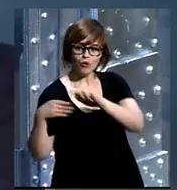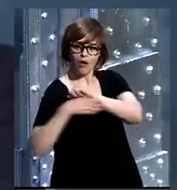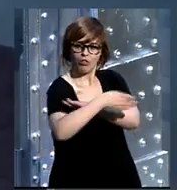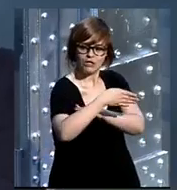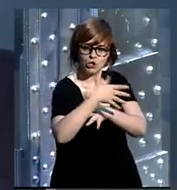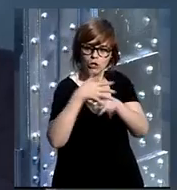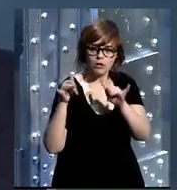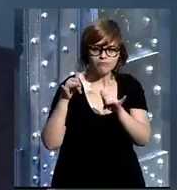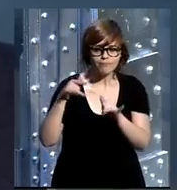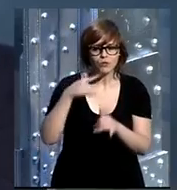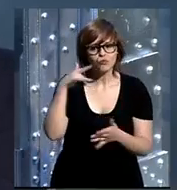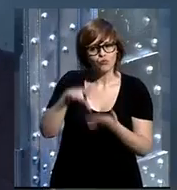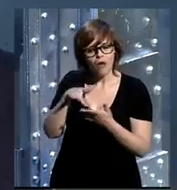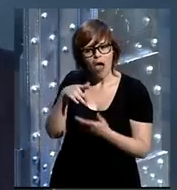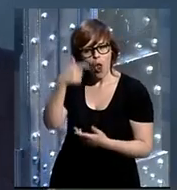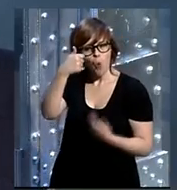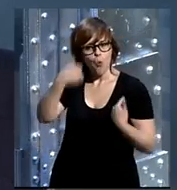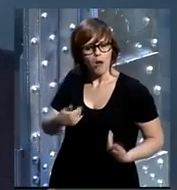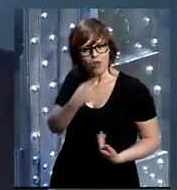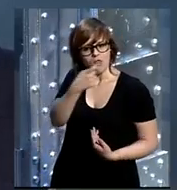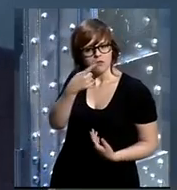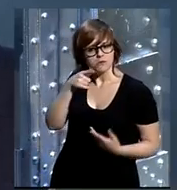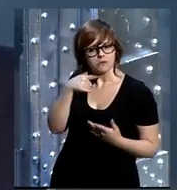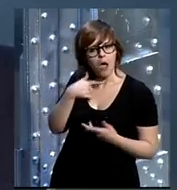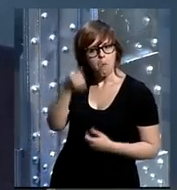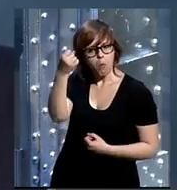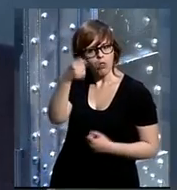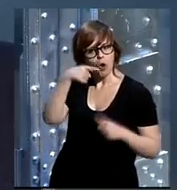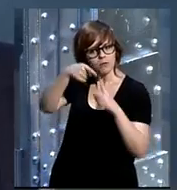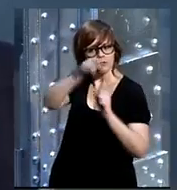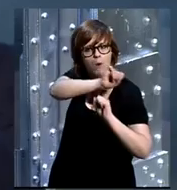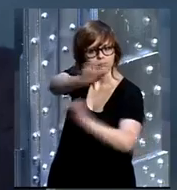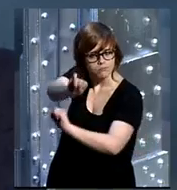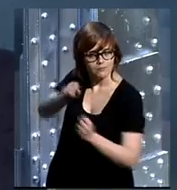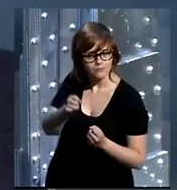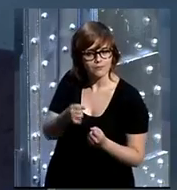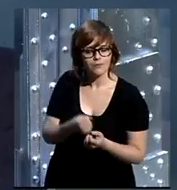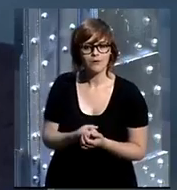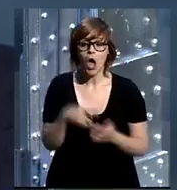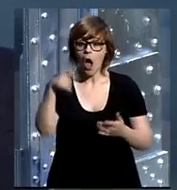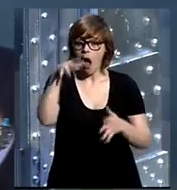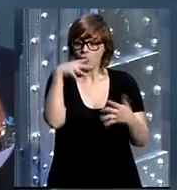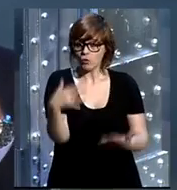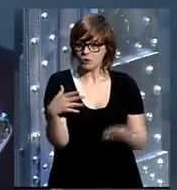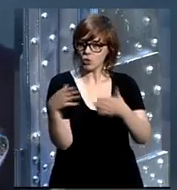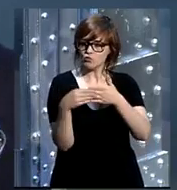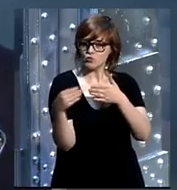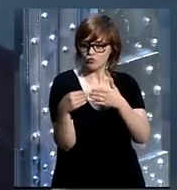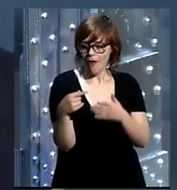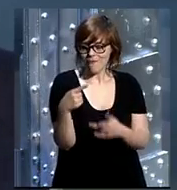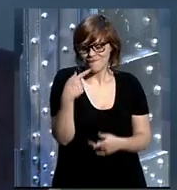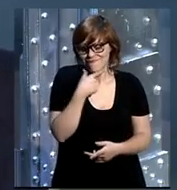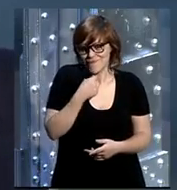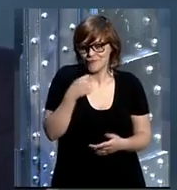el problema, esa es la dificultad que plantea el mundo de Internet. Por un lado, hoy los usuarios quieren compartir